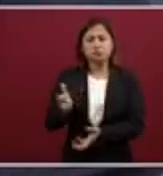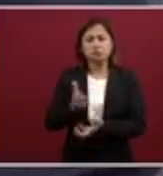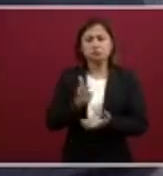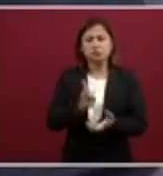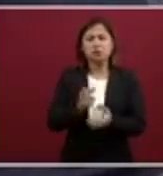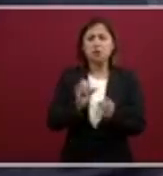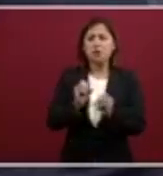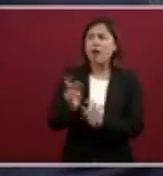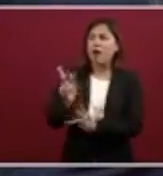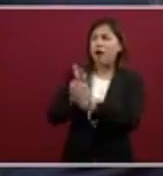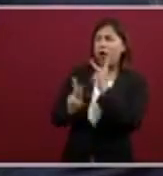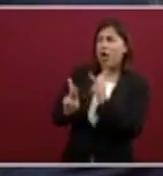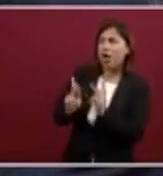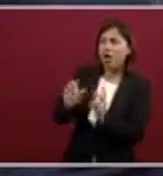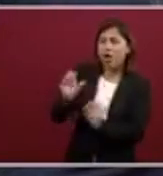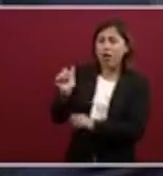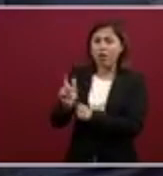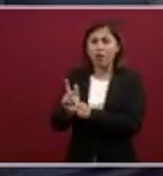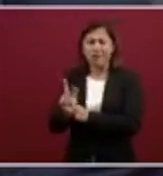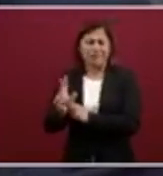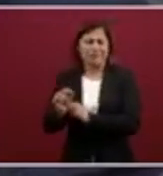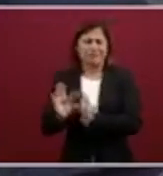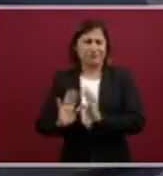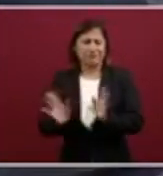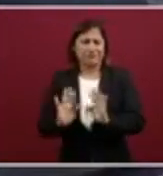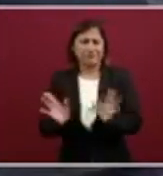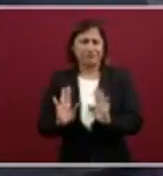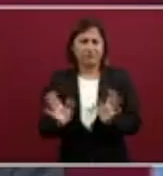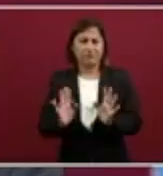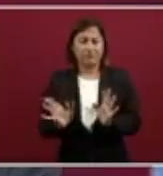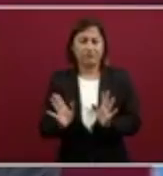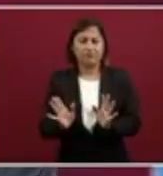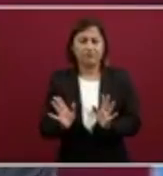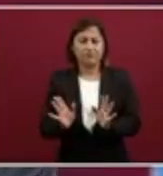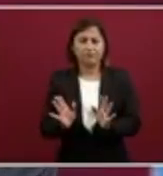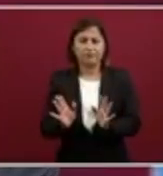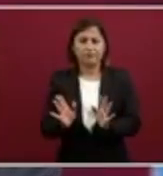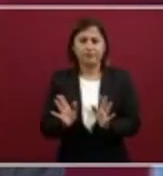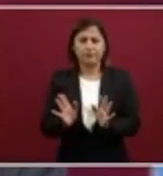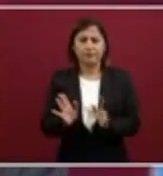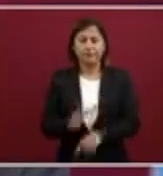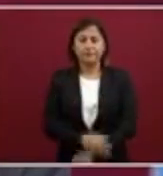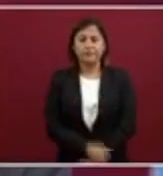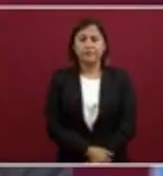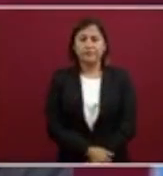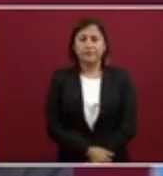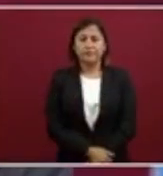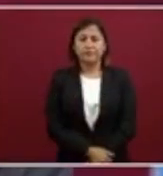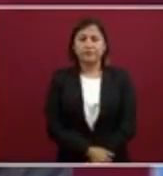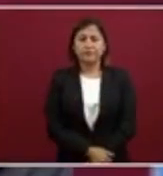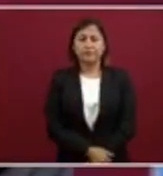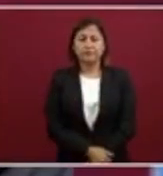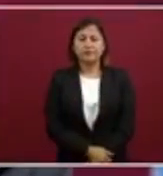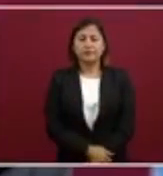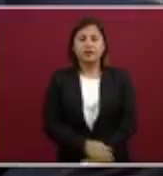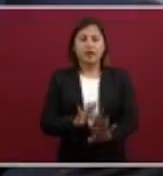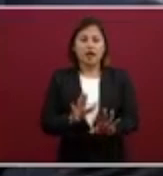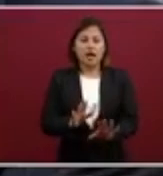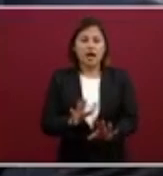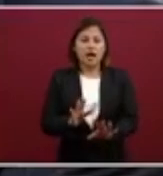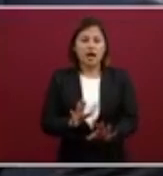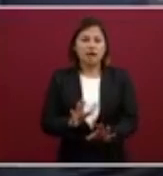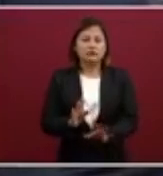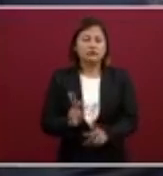endeudar al país. No vamos a contratar deuda nueva,